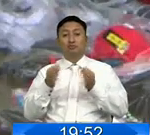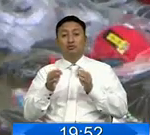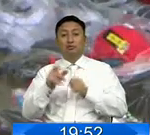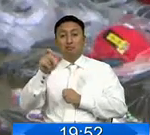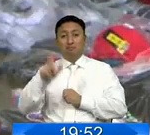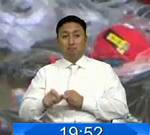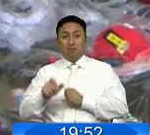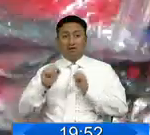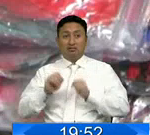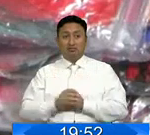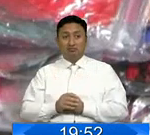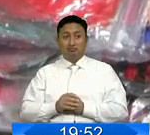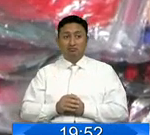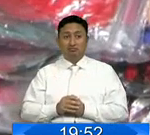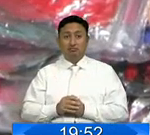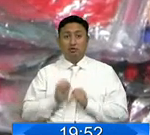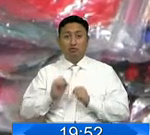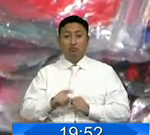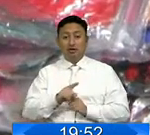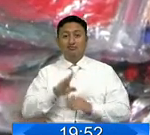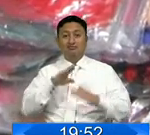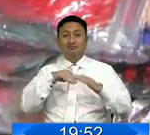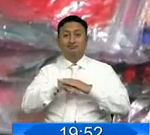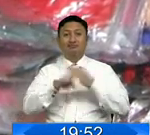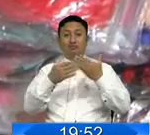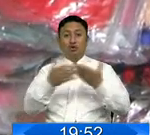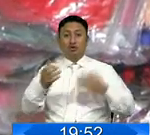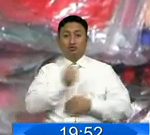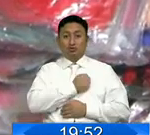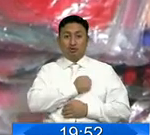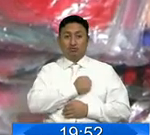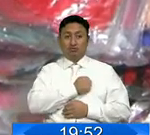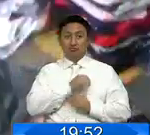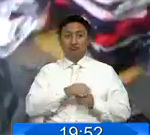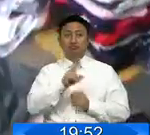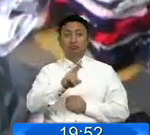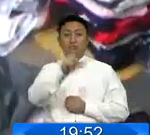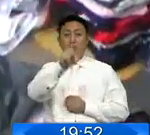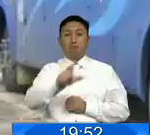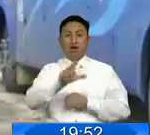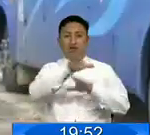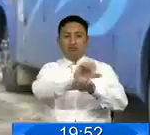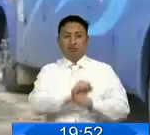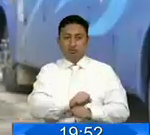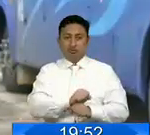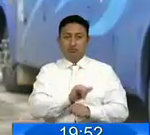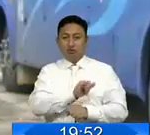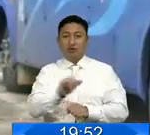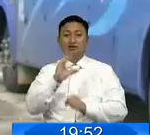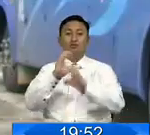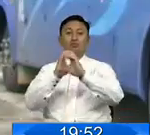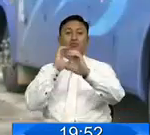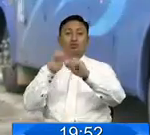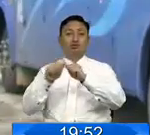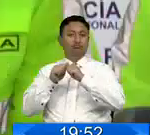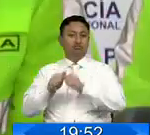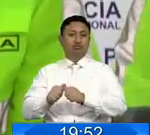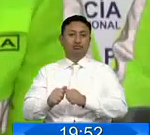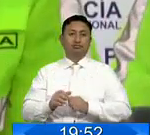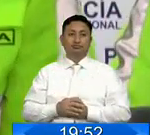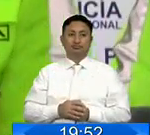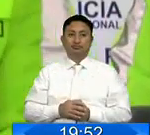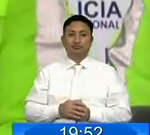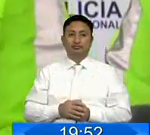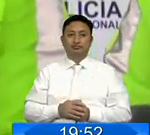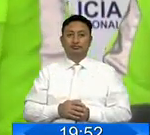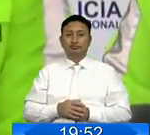los comerciantes del interior del país para poder ingresar mercadería de contrabando. Dos personas quedaron detenidas, igual que el bus de transporte turístico. Siempre